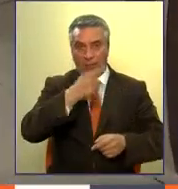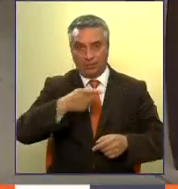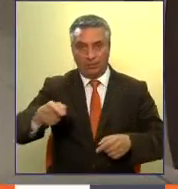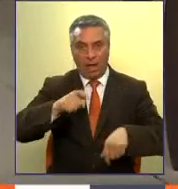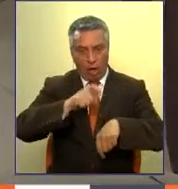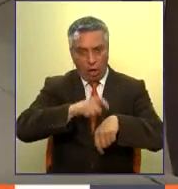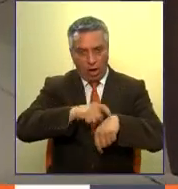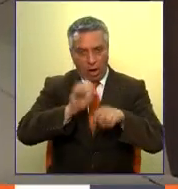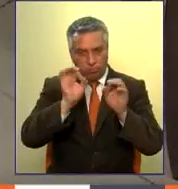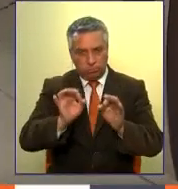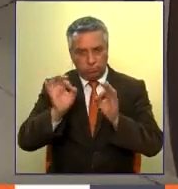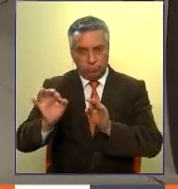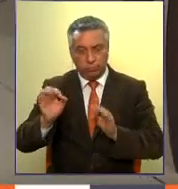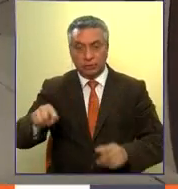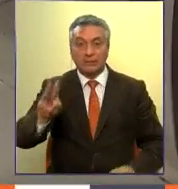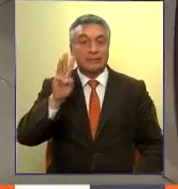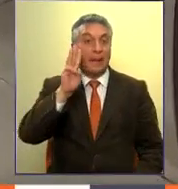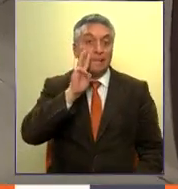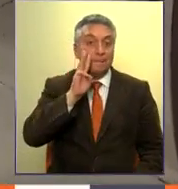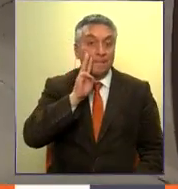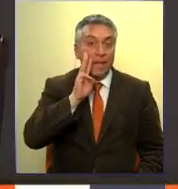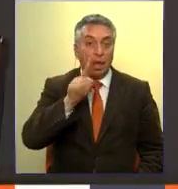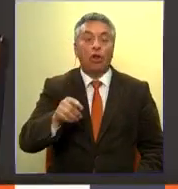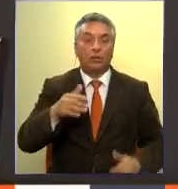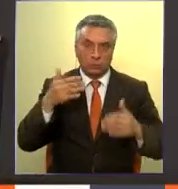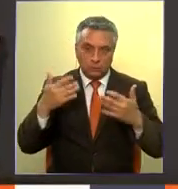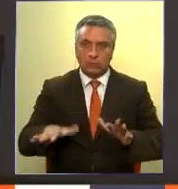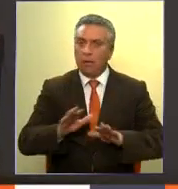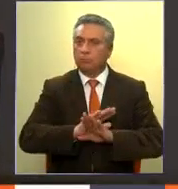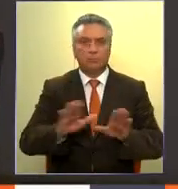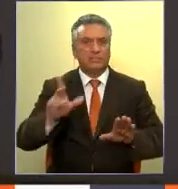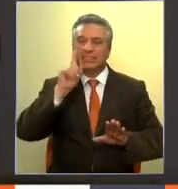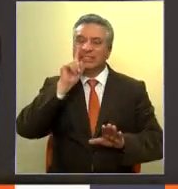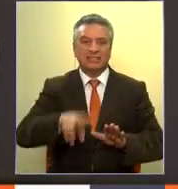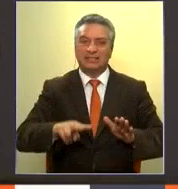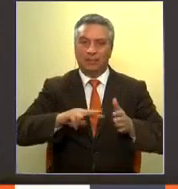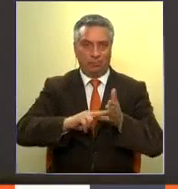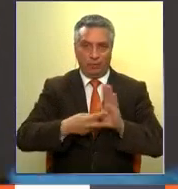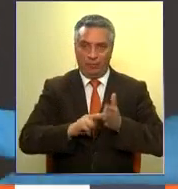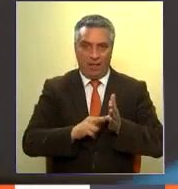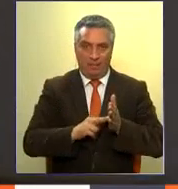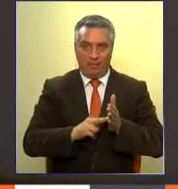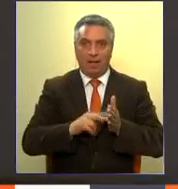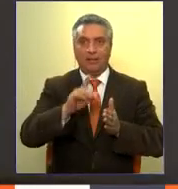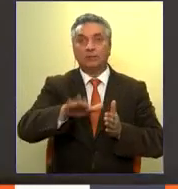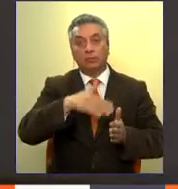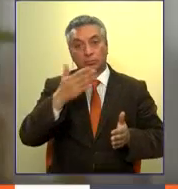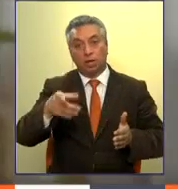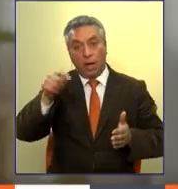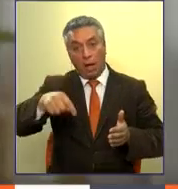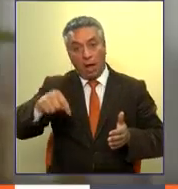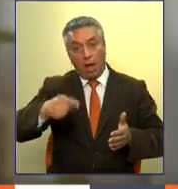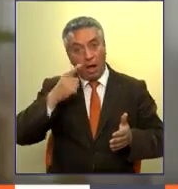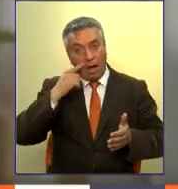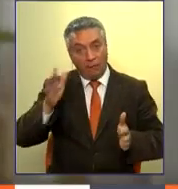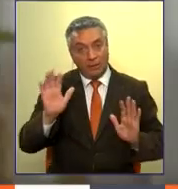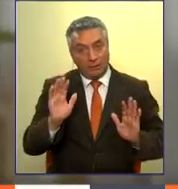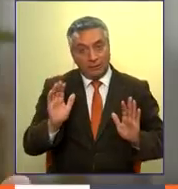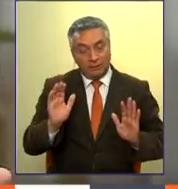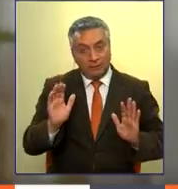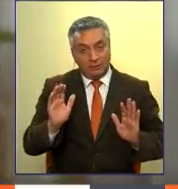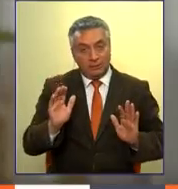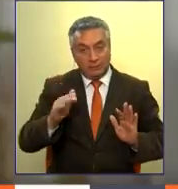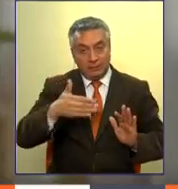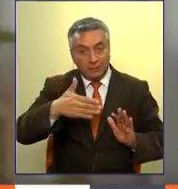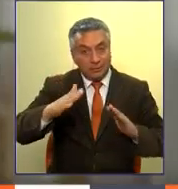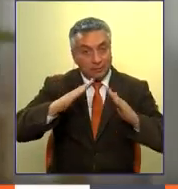definidos. Desde este miércoles podrán hacerlo sin mayores restricciones, excepto en las comunas con cuarentena. Estuvieron mucho tiempo dentro